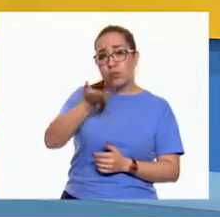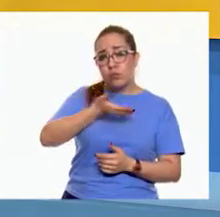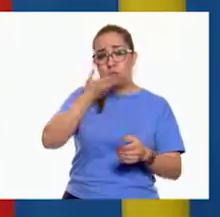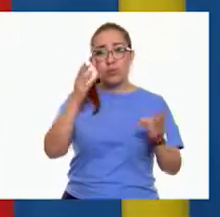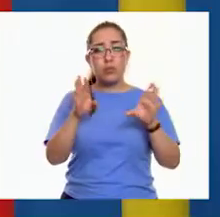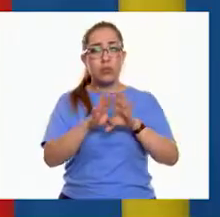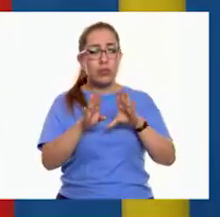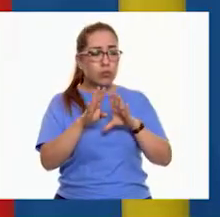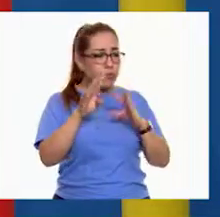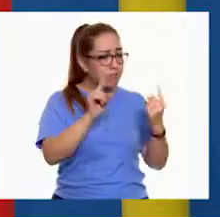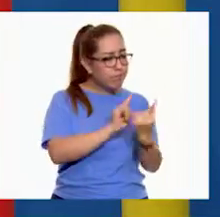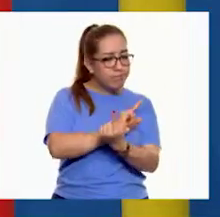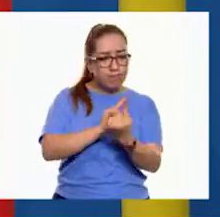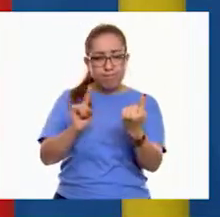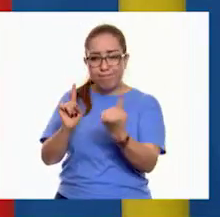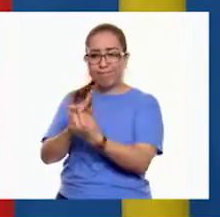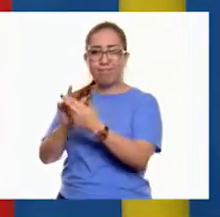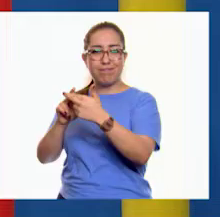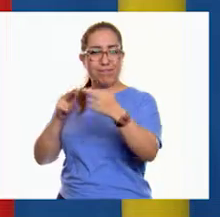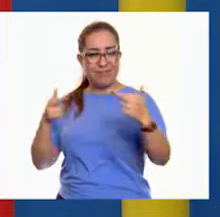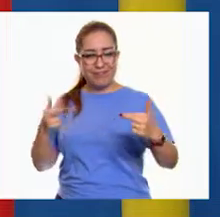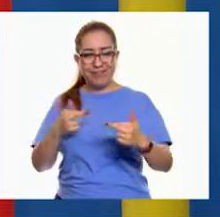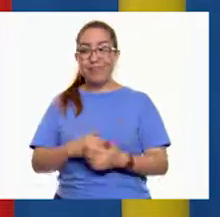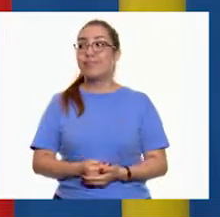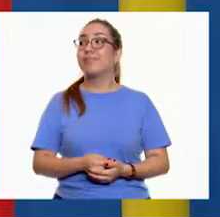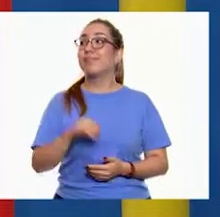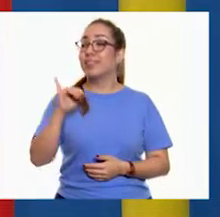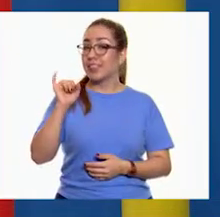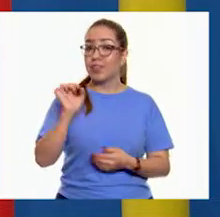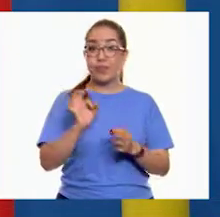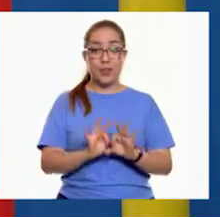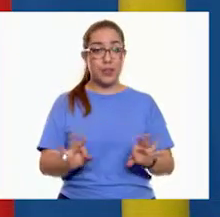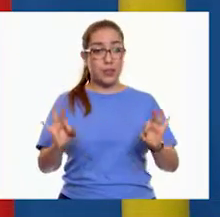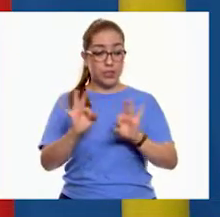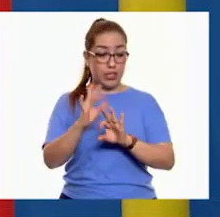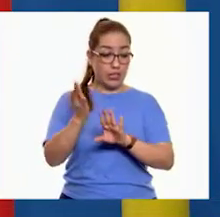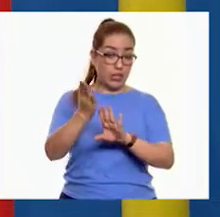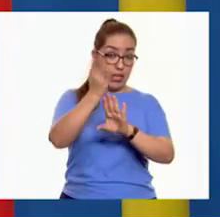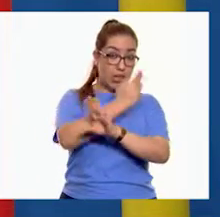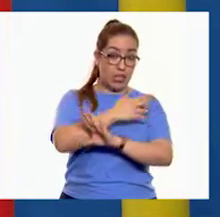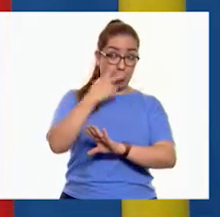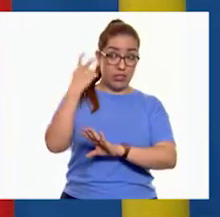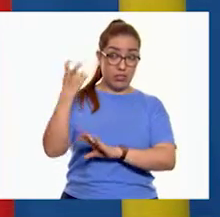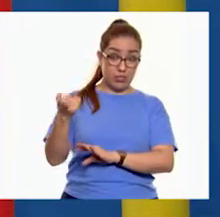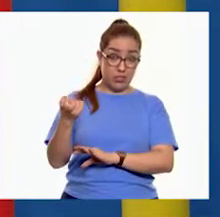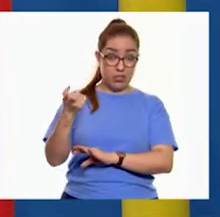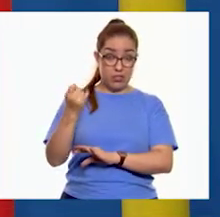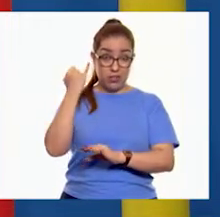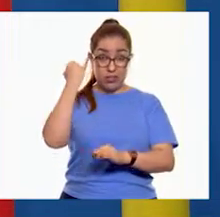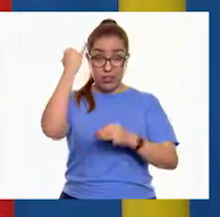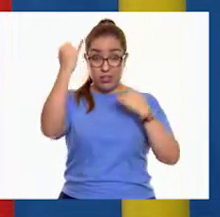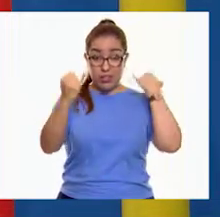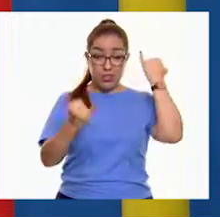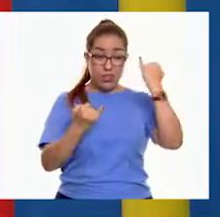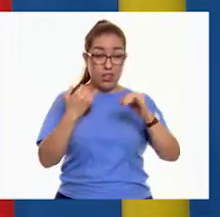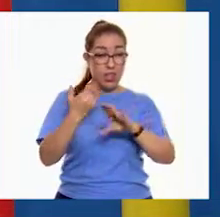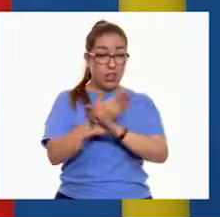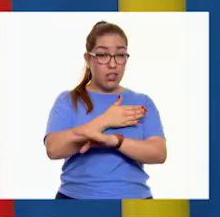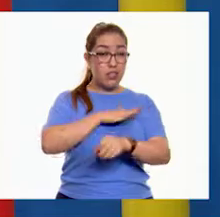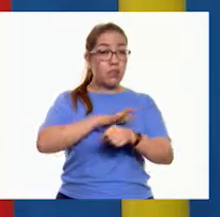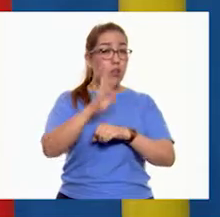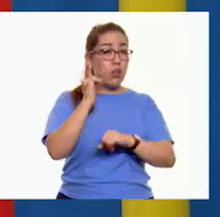socializar. Es importante recordar que antes de la llegada de estos aparatos, el principal medio informativo era el